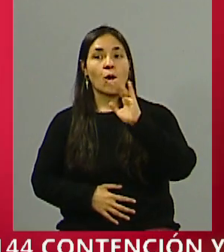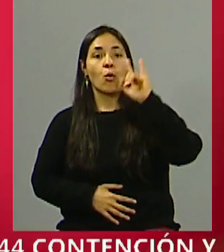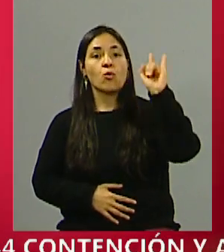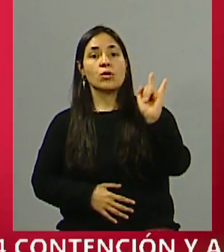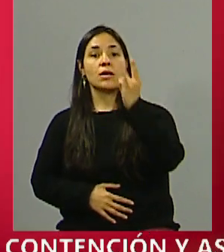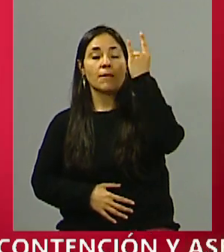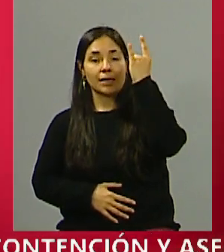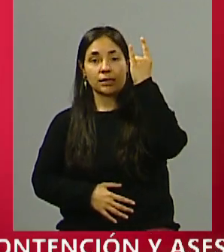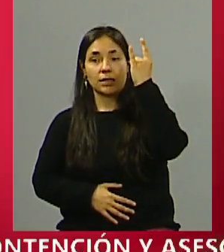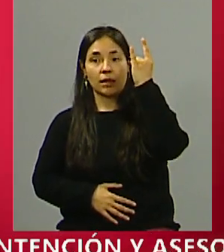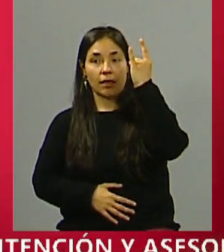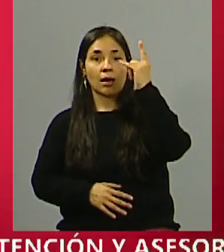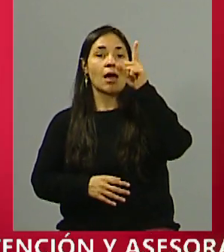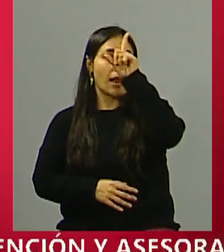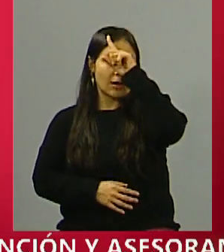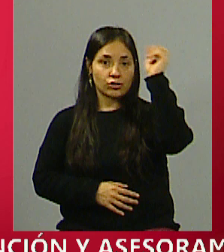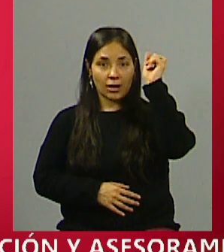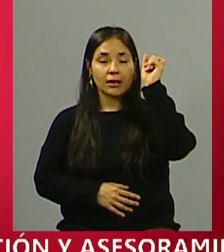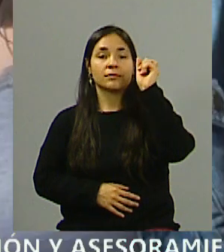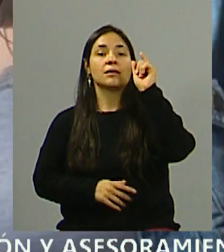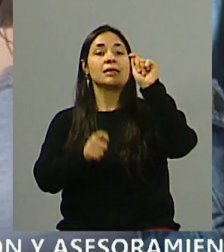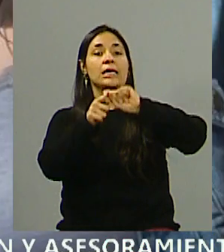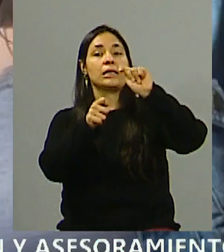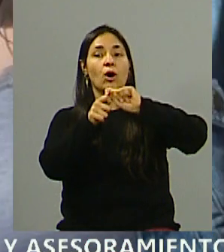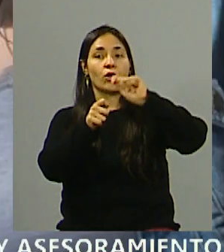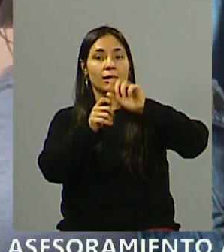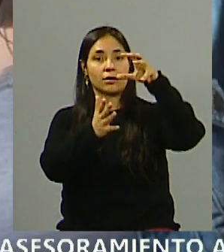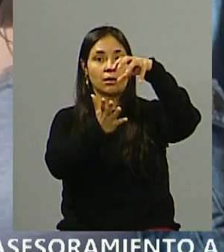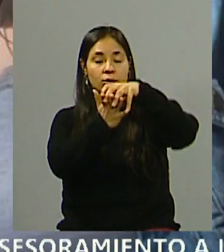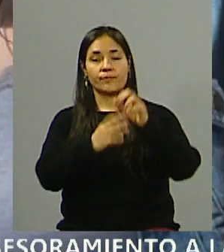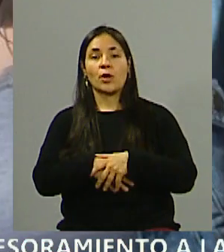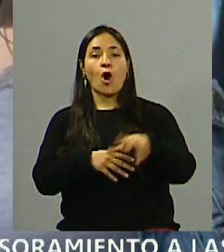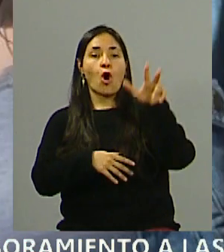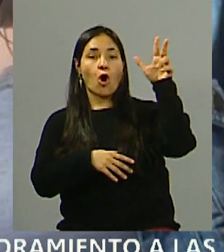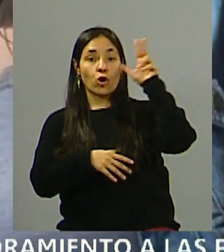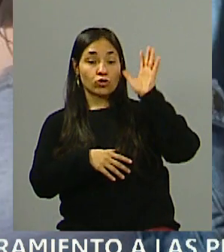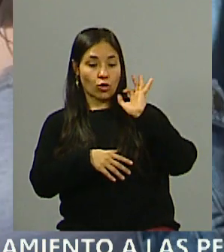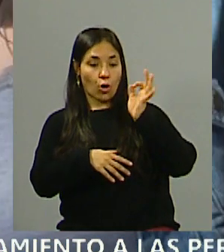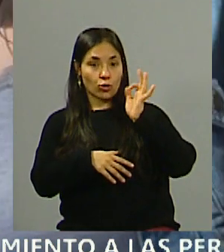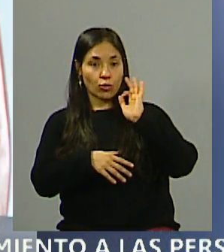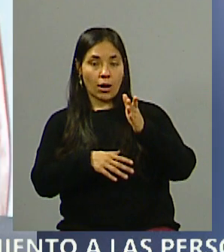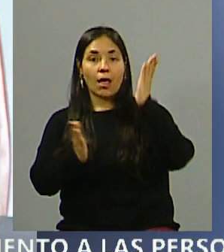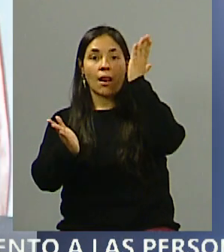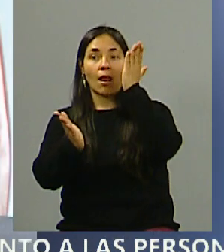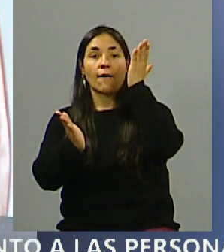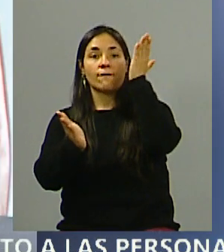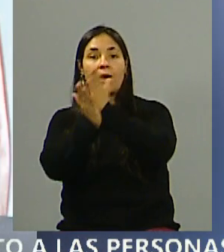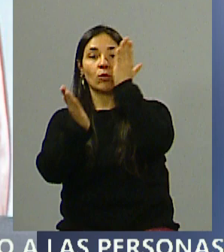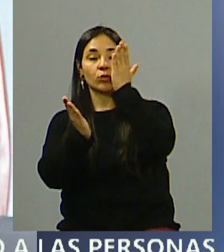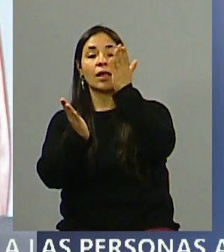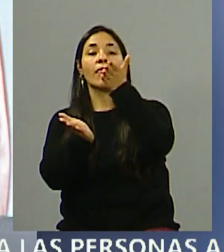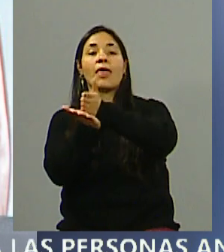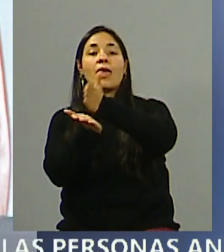Universidad Nacional de Santiago del Estero y el 8 de octubre en la Facultad de Derecho de la UBA. Son